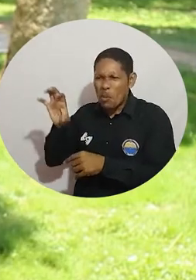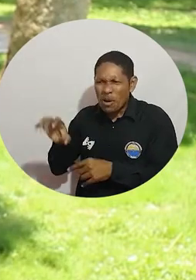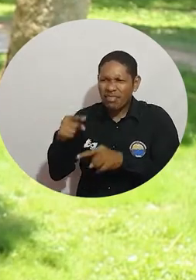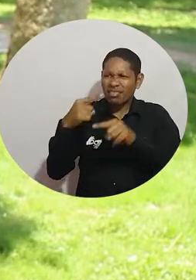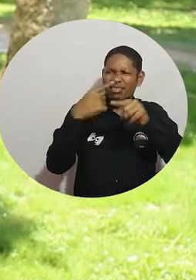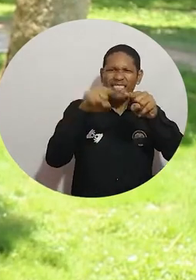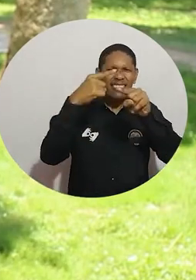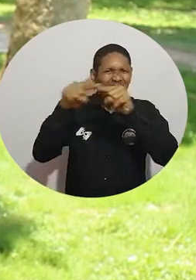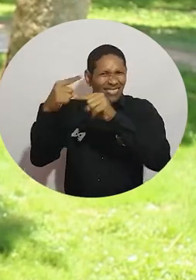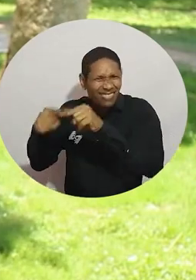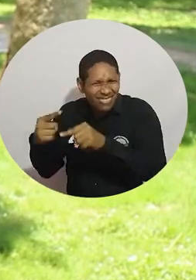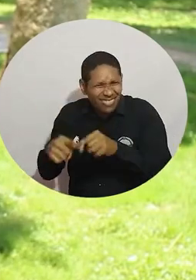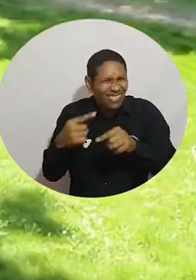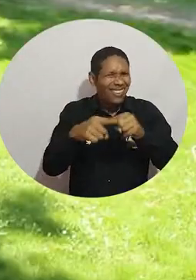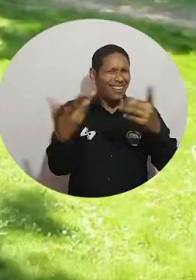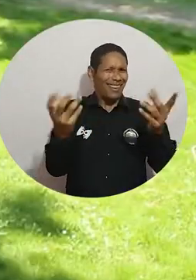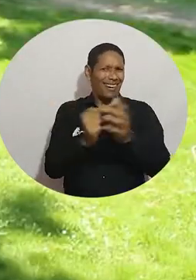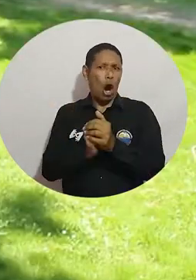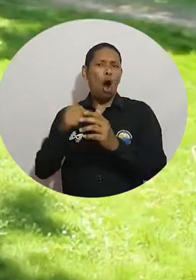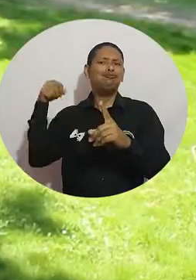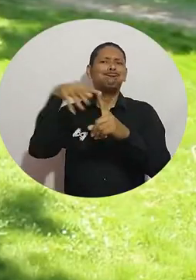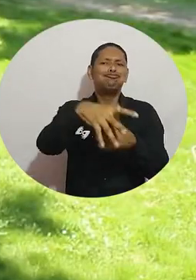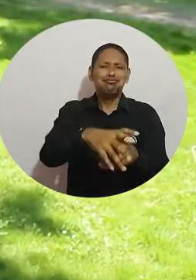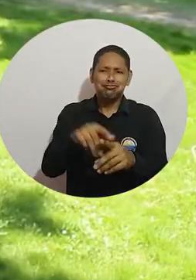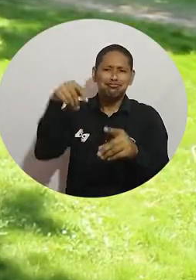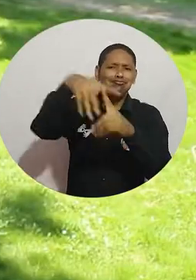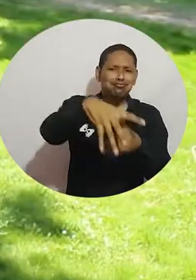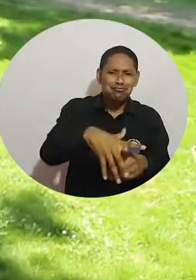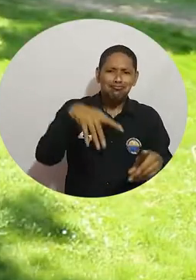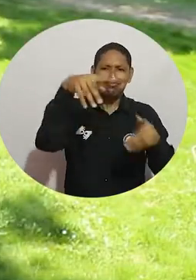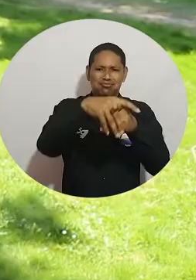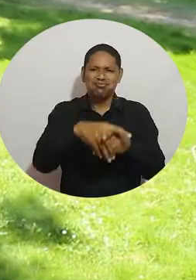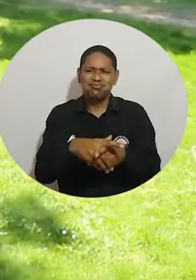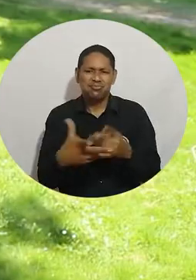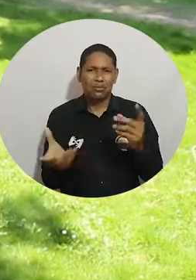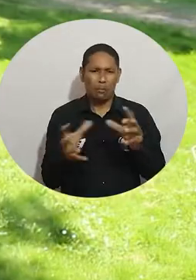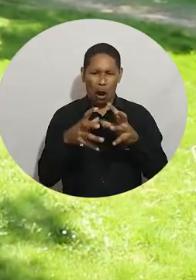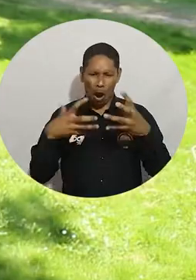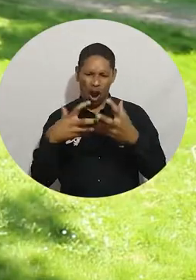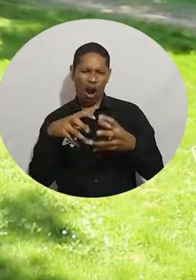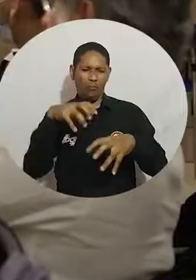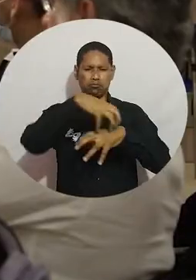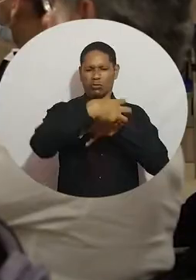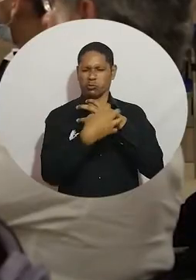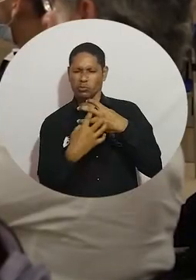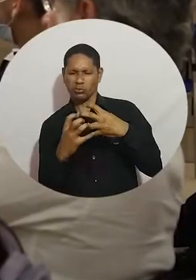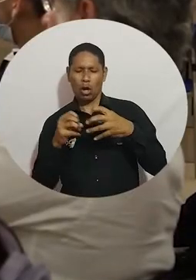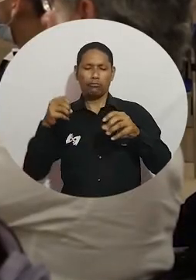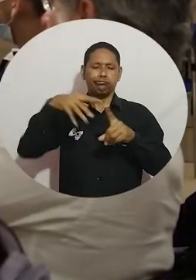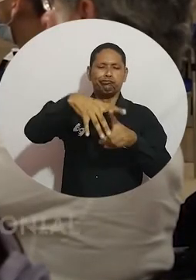espacios del mundo atlántico, de distintos países y de varios continentes.